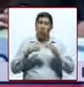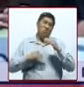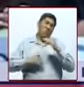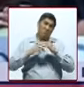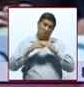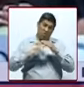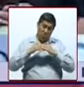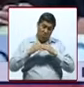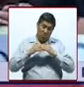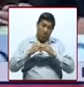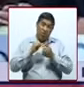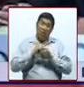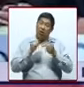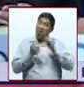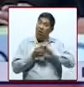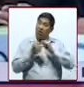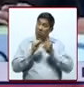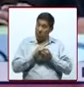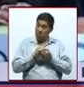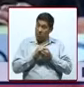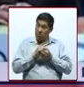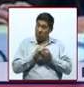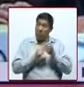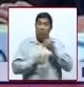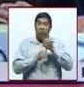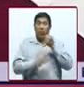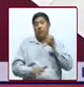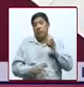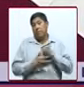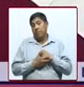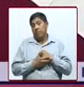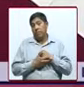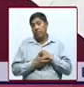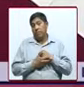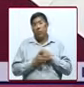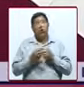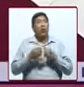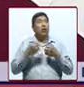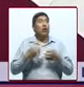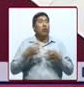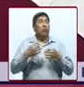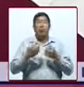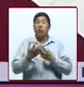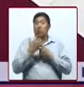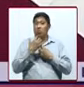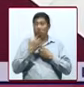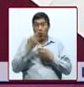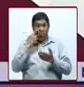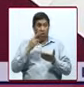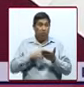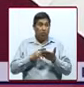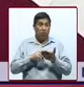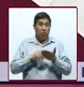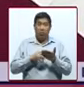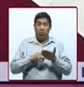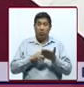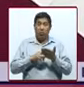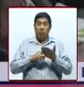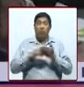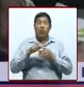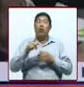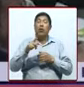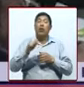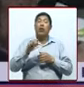plazos para renovar directivas. O finalmente tiene la obligación de reconocer el Congreso de Lao